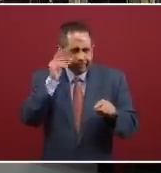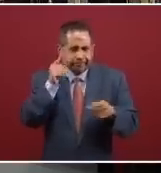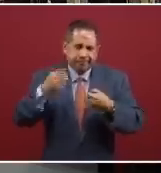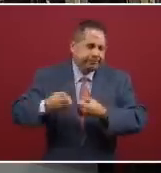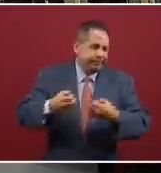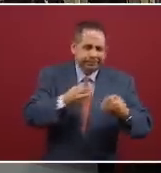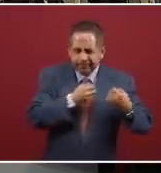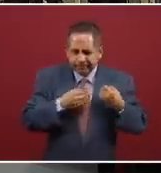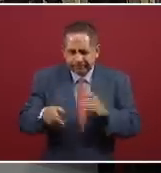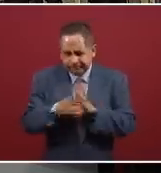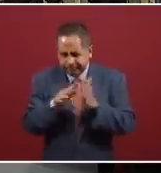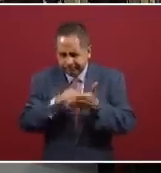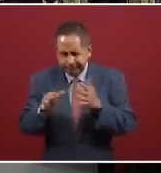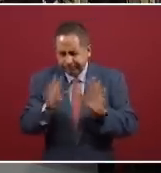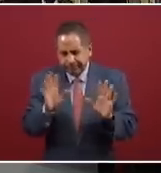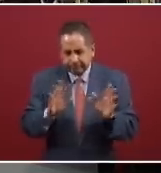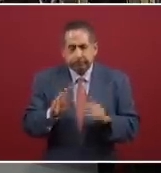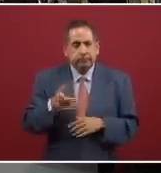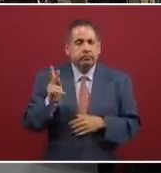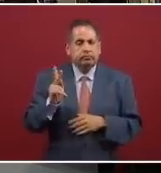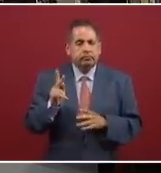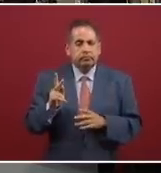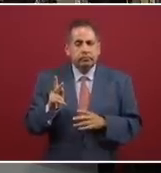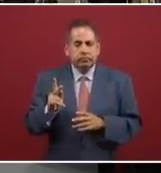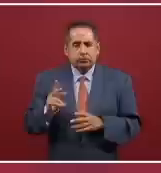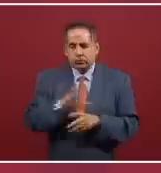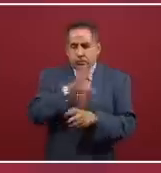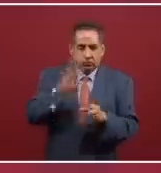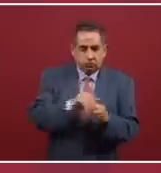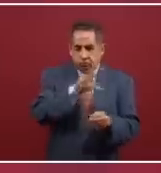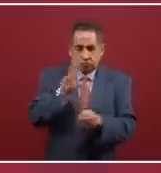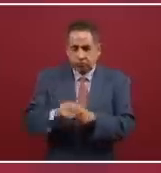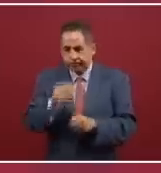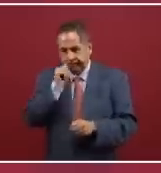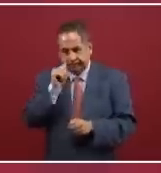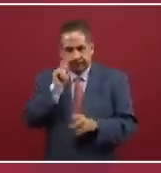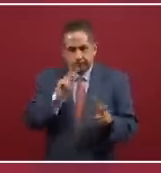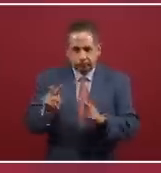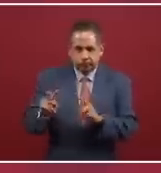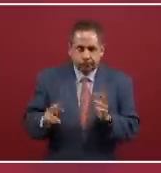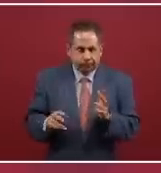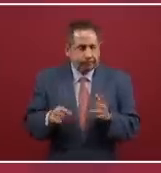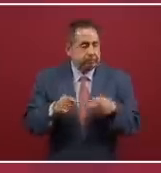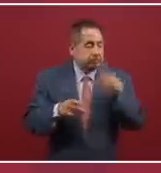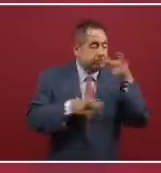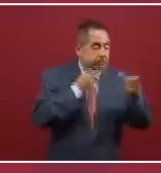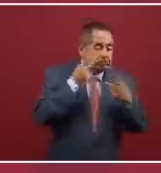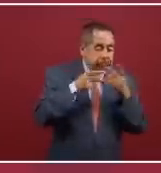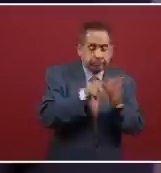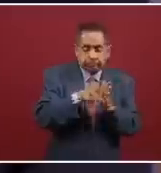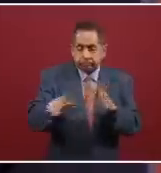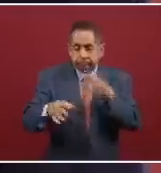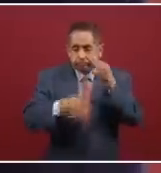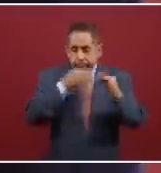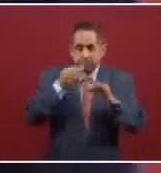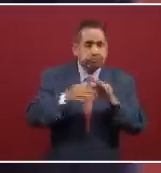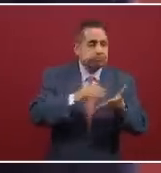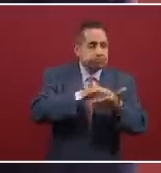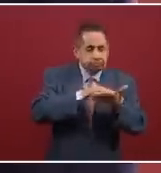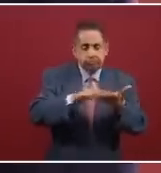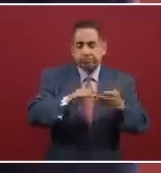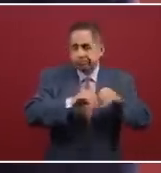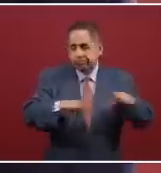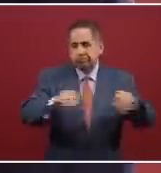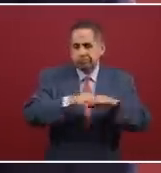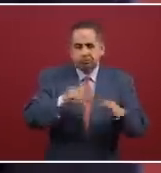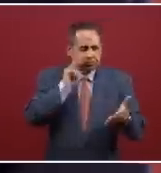puedo ver los periódicos no veo completo todo lo que se dice o se escribe en las redes